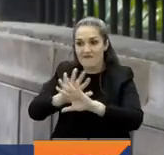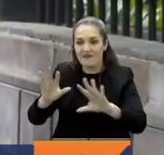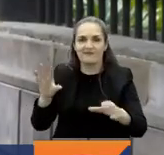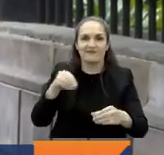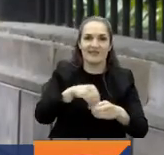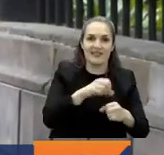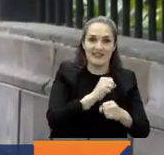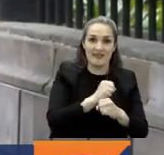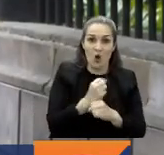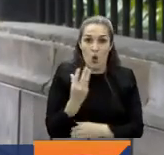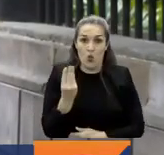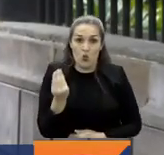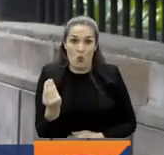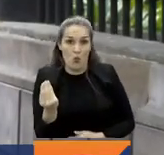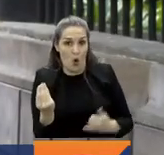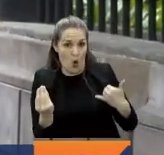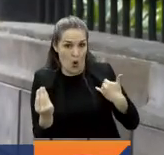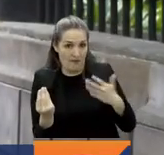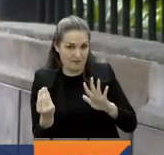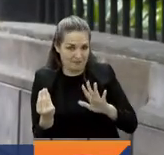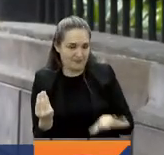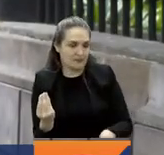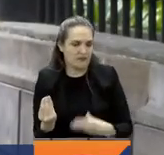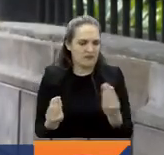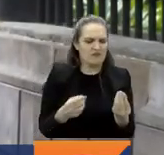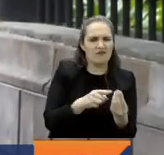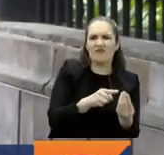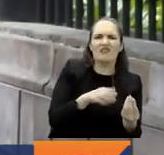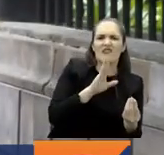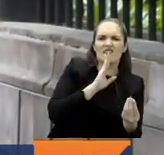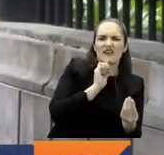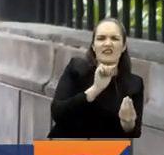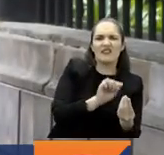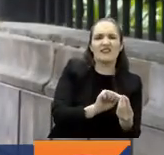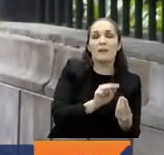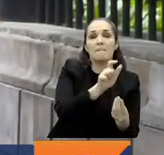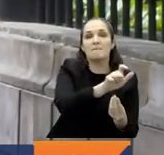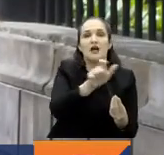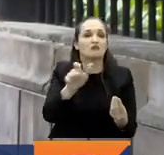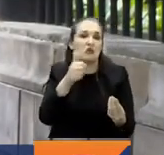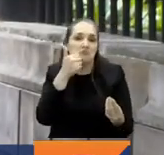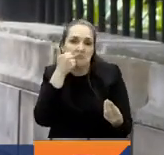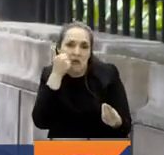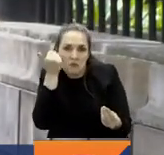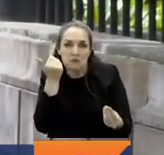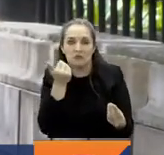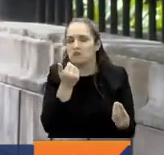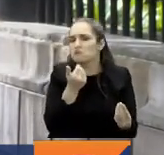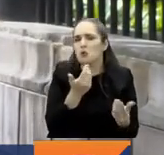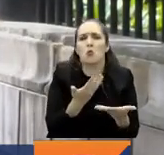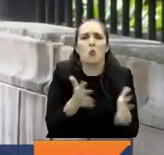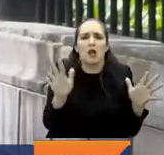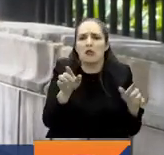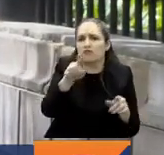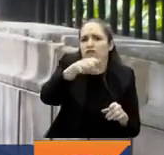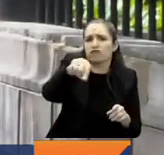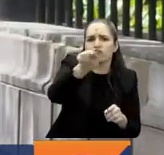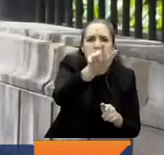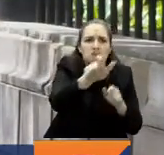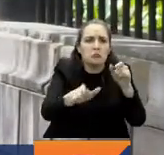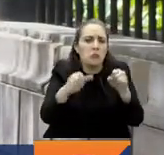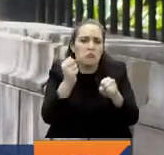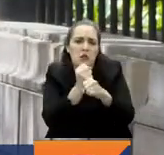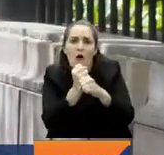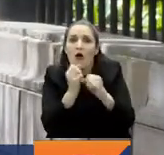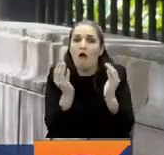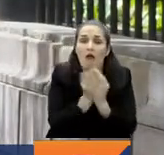La segunda ruta, la que les hacía referencia de este programa, está dirigido para las demás personas adultas de cualquier profesión, de cualquier oficio, que no estén